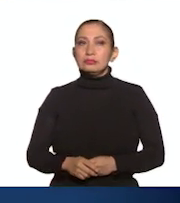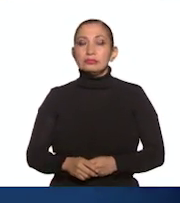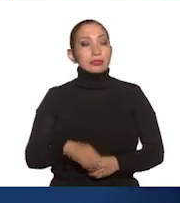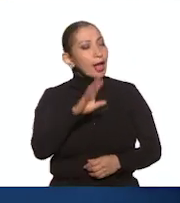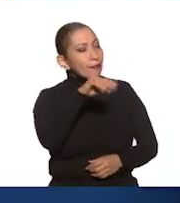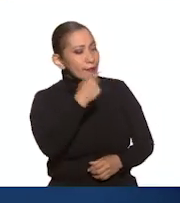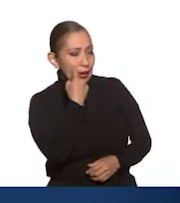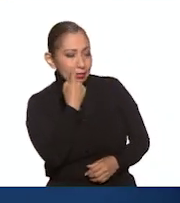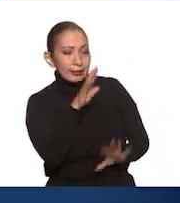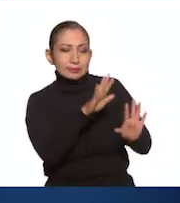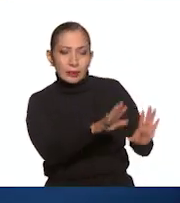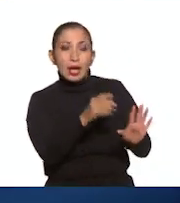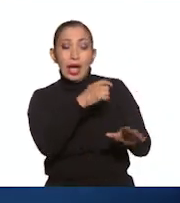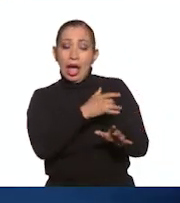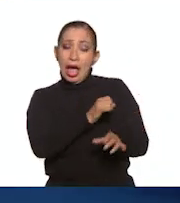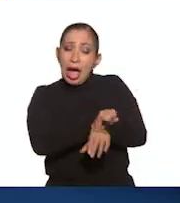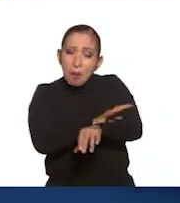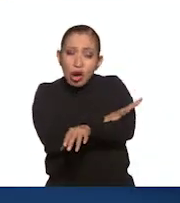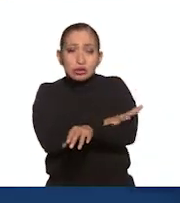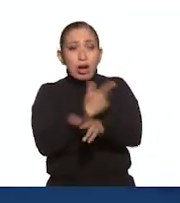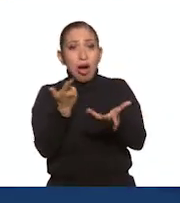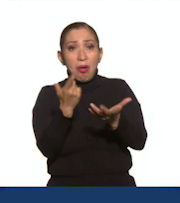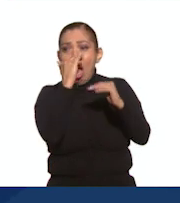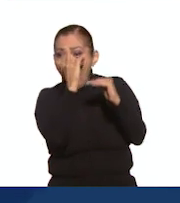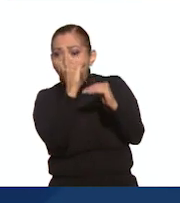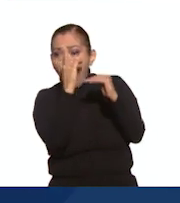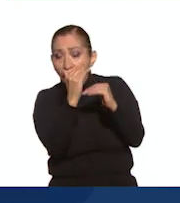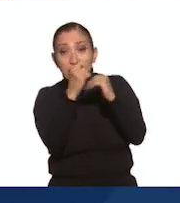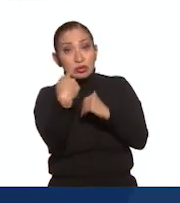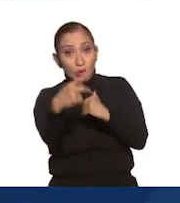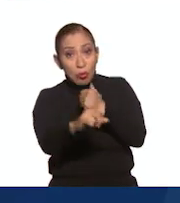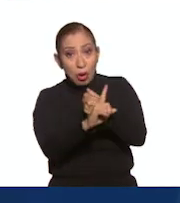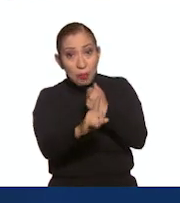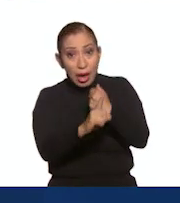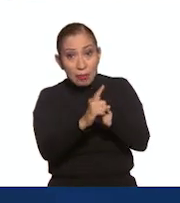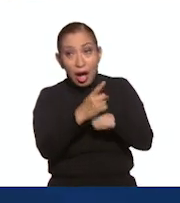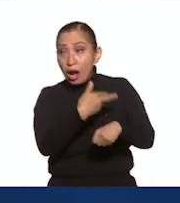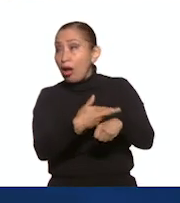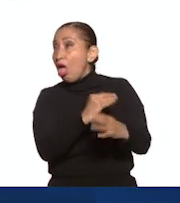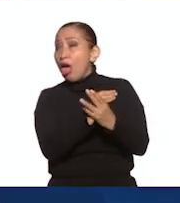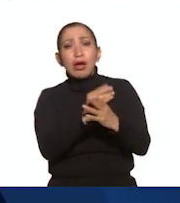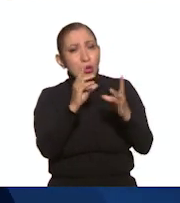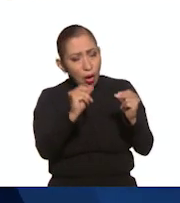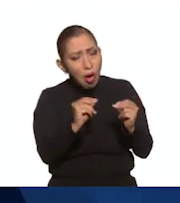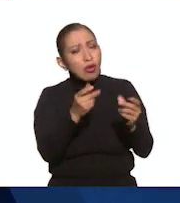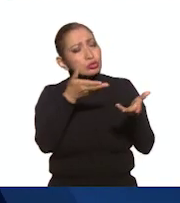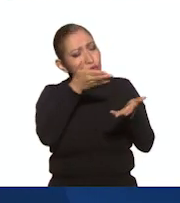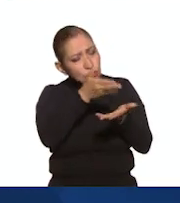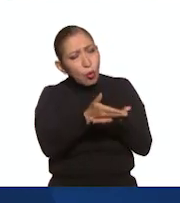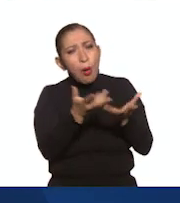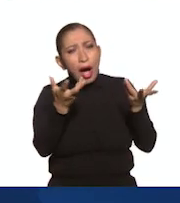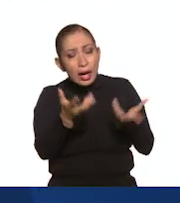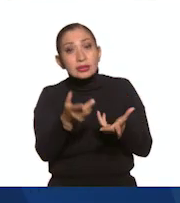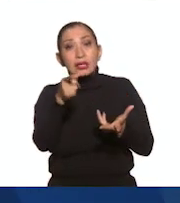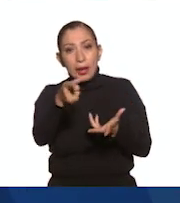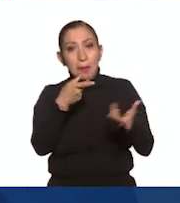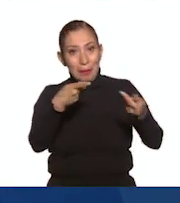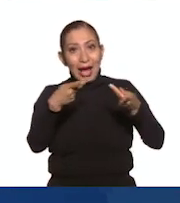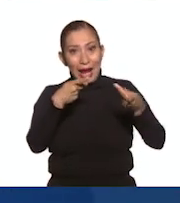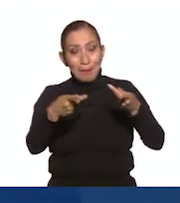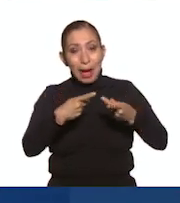Mira, Cupertino, que tus emociones no te impidan resolver los problemas. ¿Qué te parece si organizamos